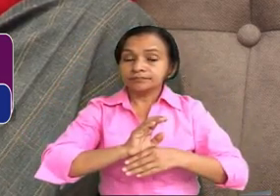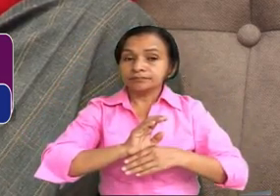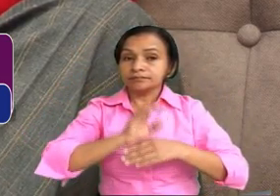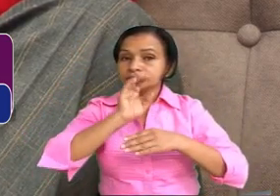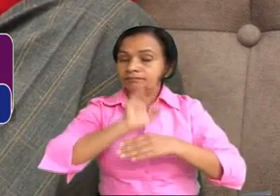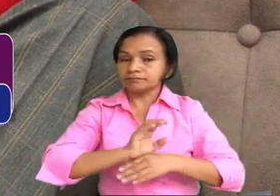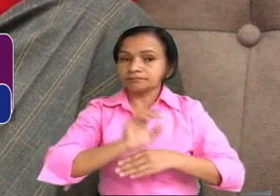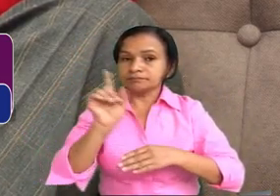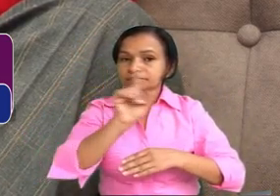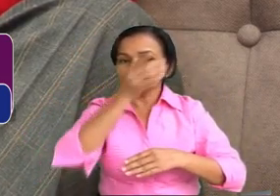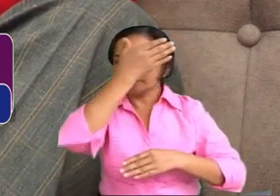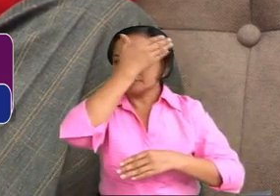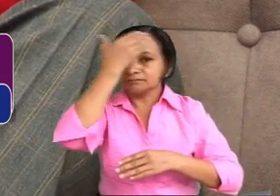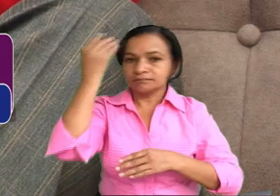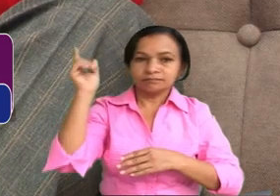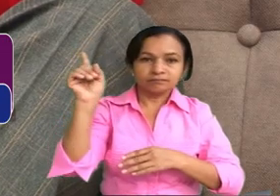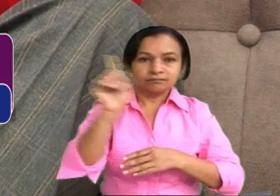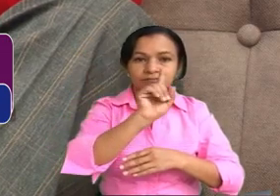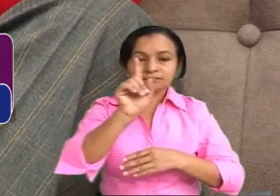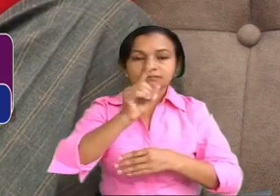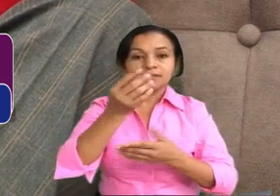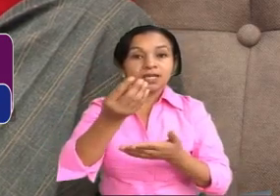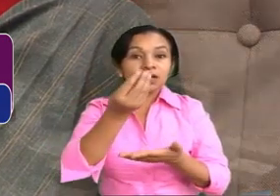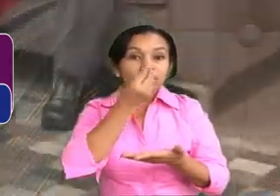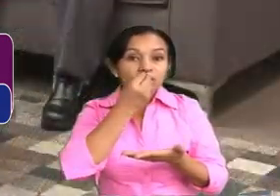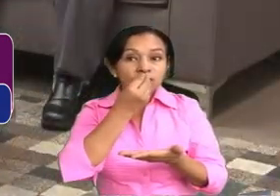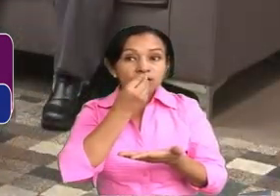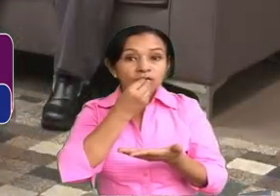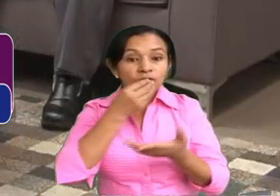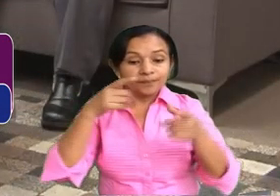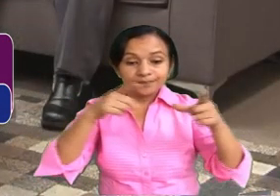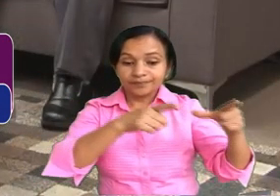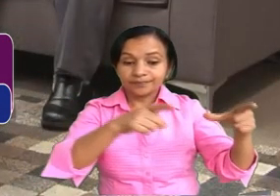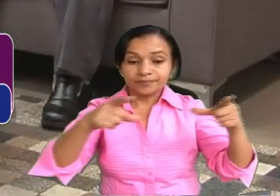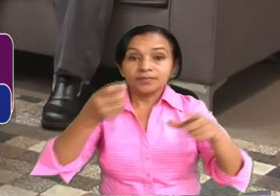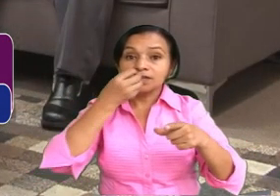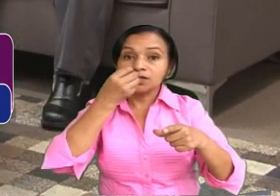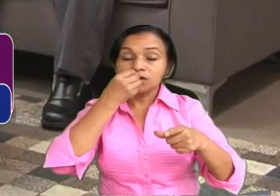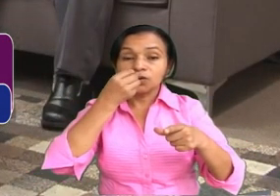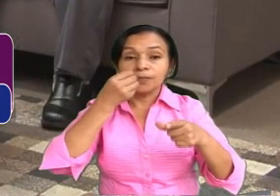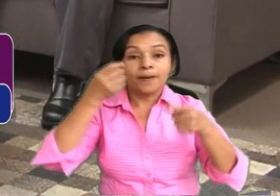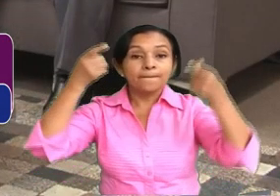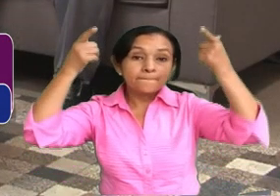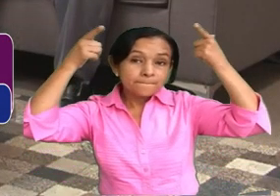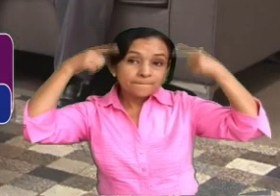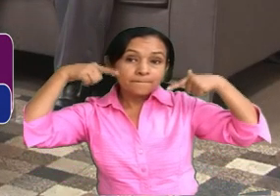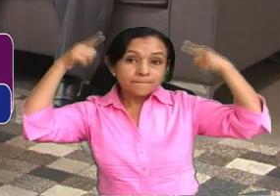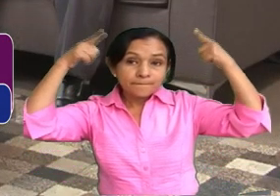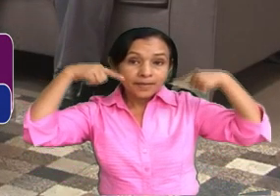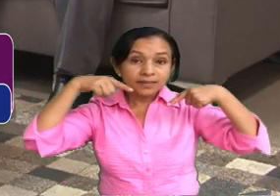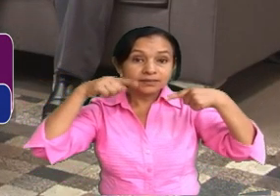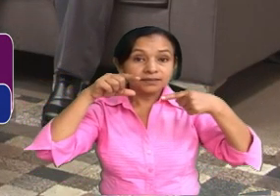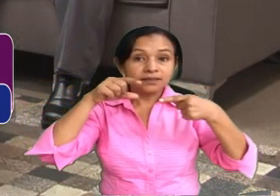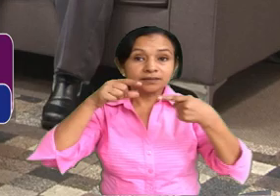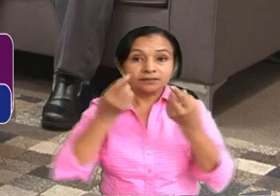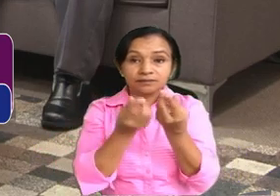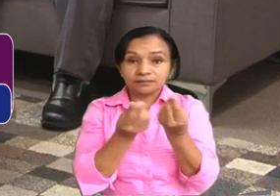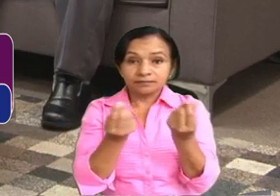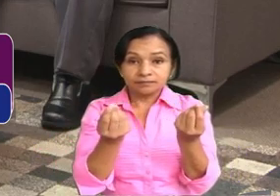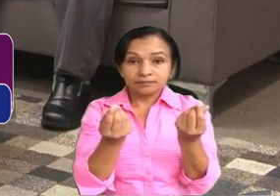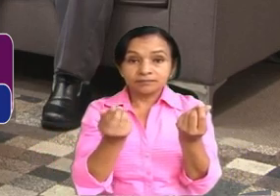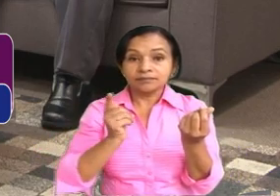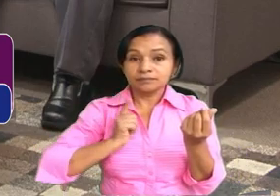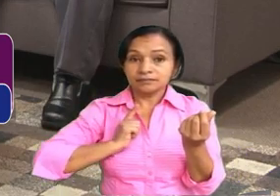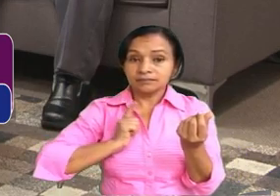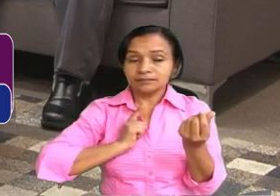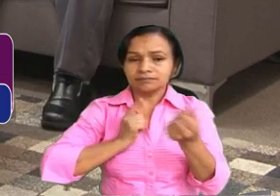tradiciones, nuestras culturas. Claro, y está la gastronomía, por ejemplo. La gastronomía, por ejemplo, en Manimbó no tenemos tierra, pero tenemos